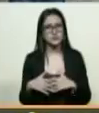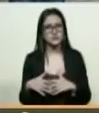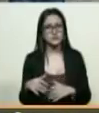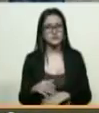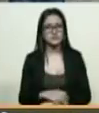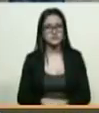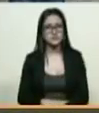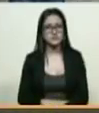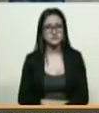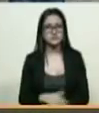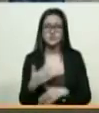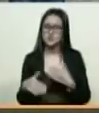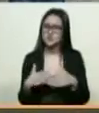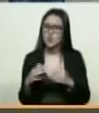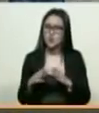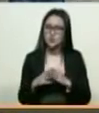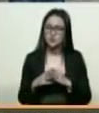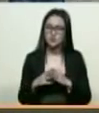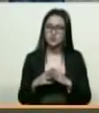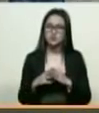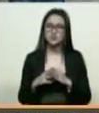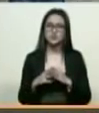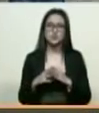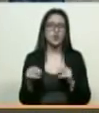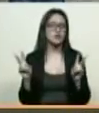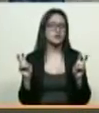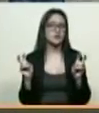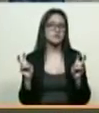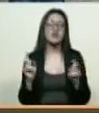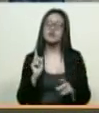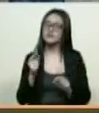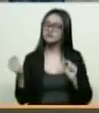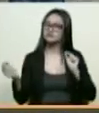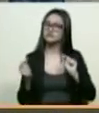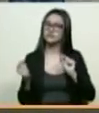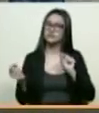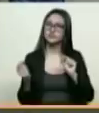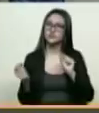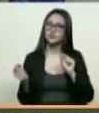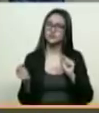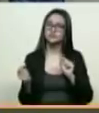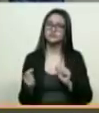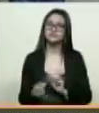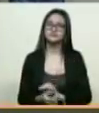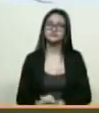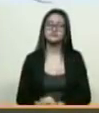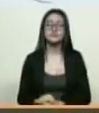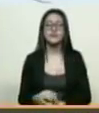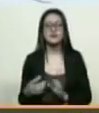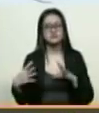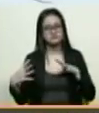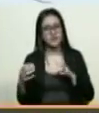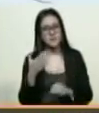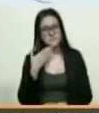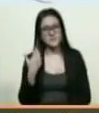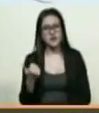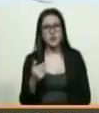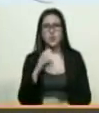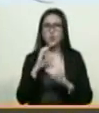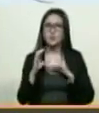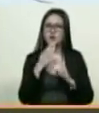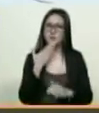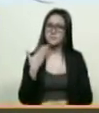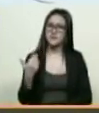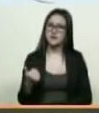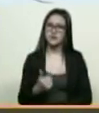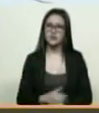en todas las áreas y en todos los niveles. El diálogo, el diálogo. Para entendernos, para